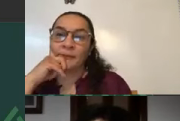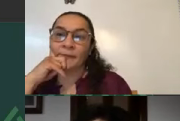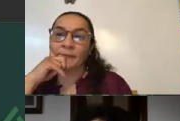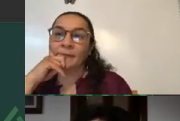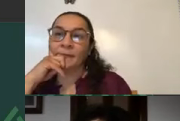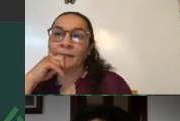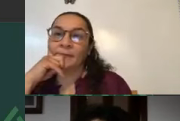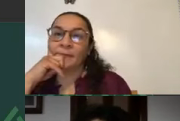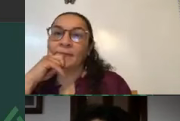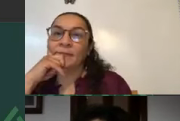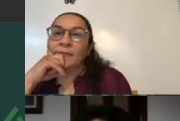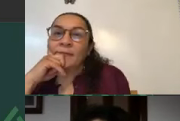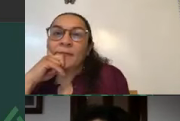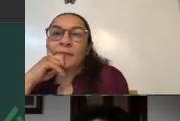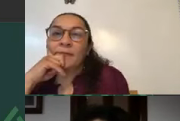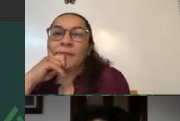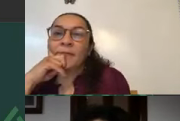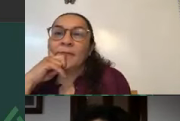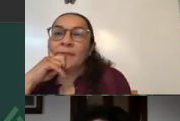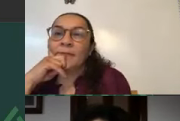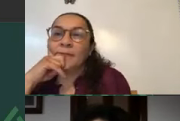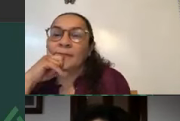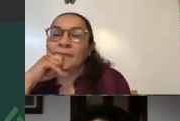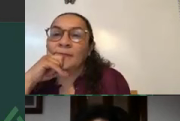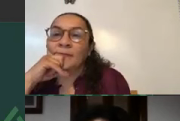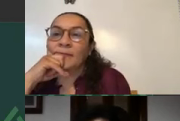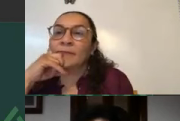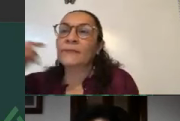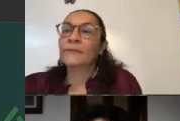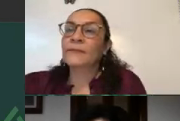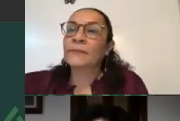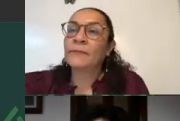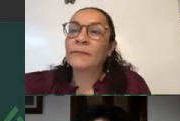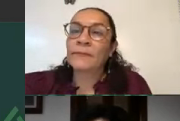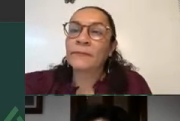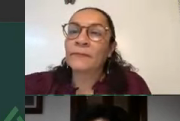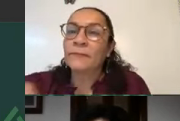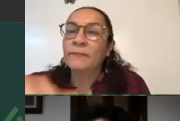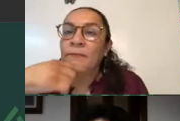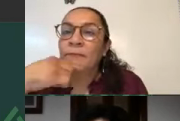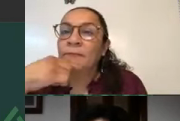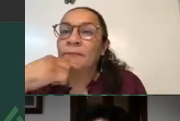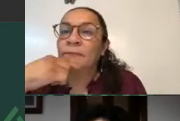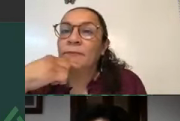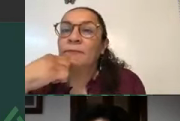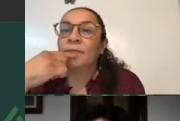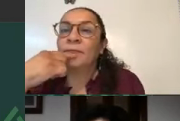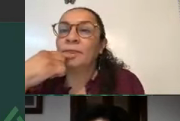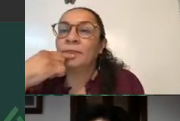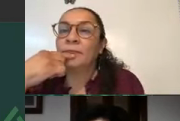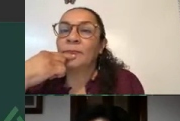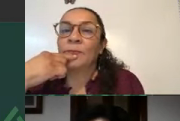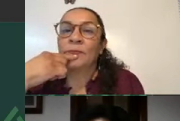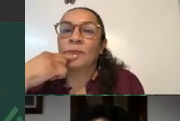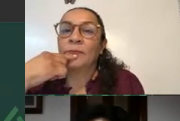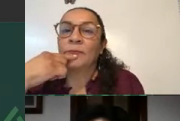favor de empresas que inicien operaciones en el 2021. También aquellas que acrediten que